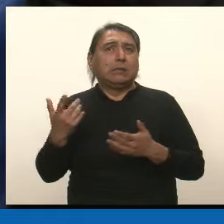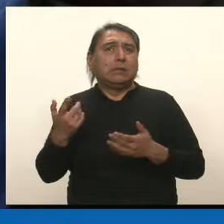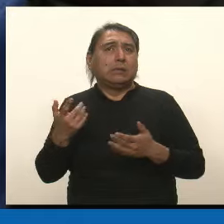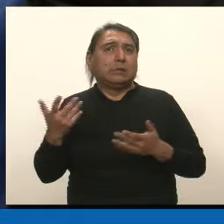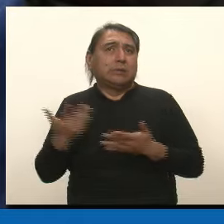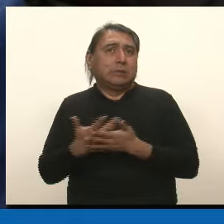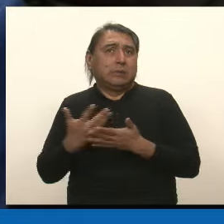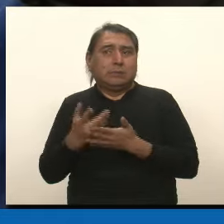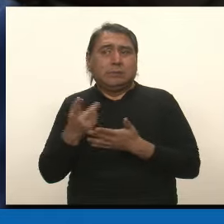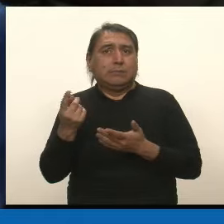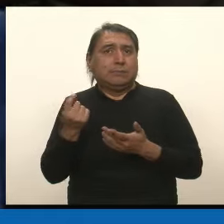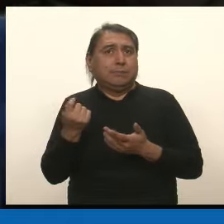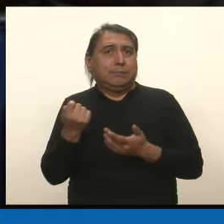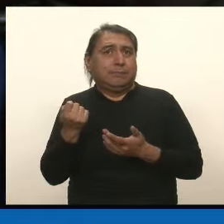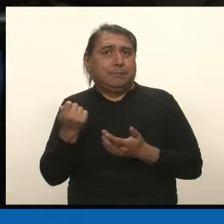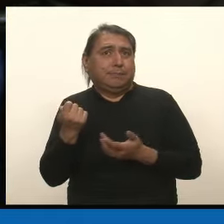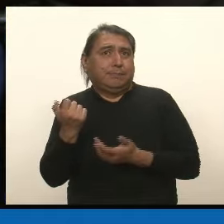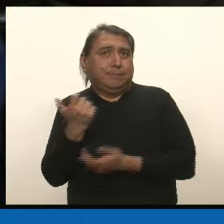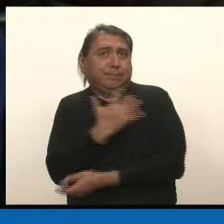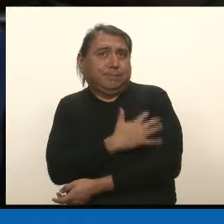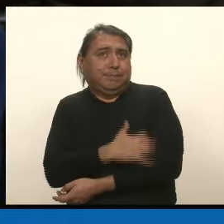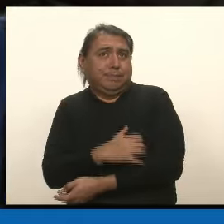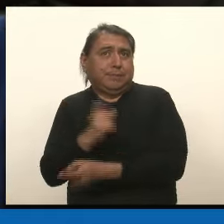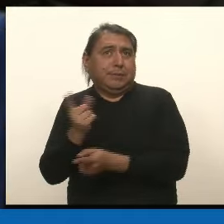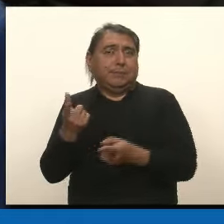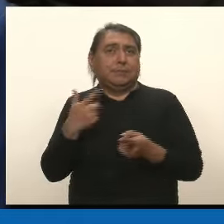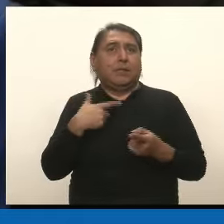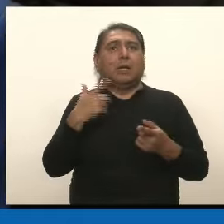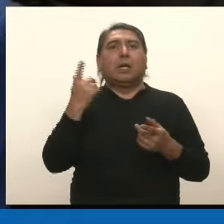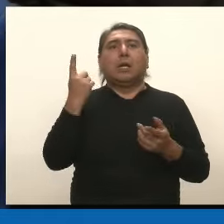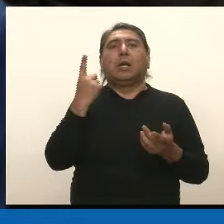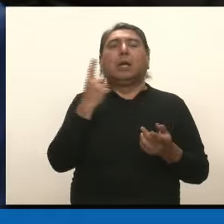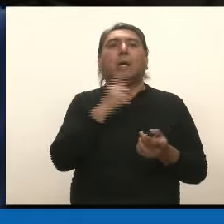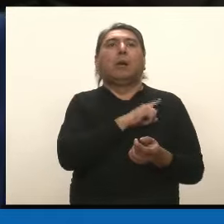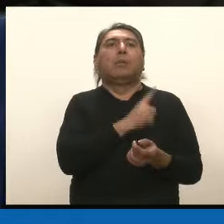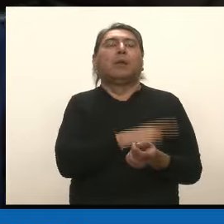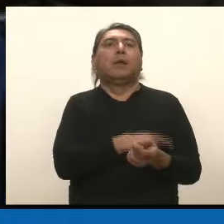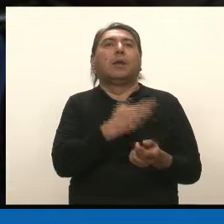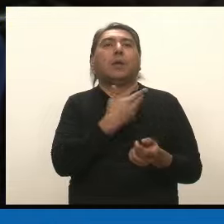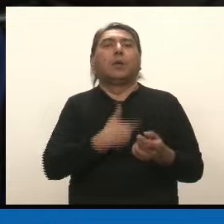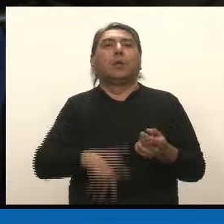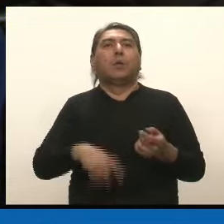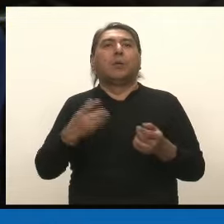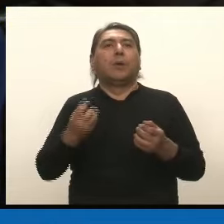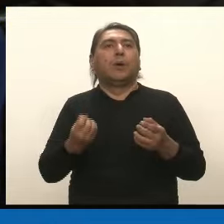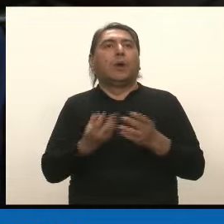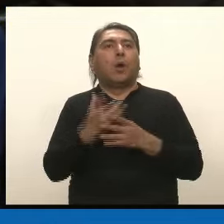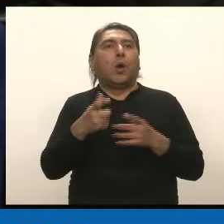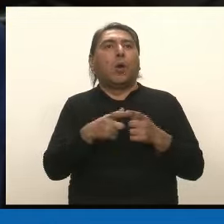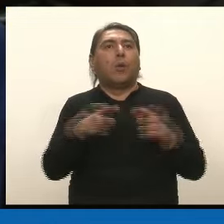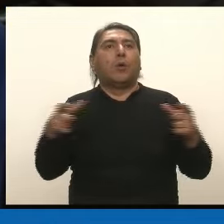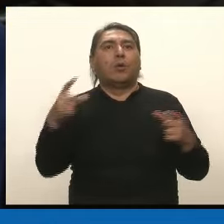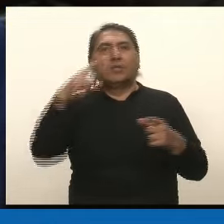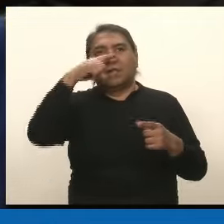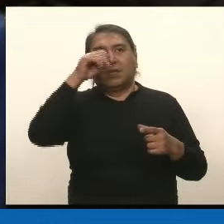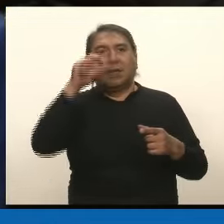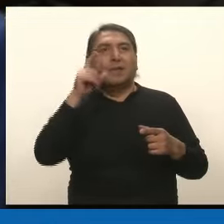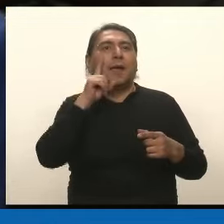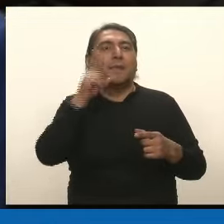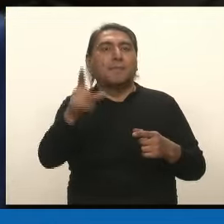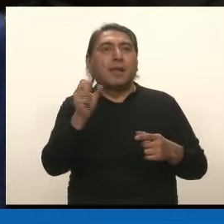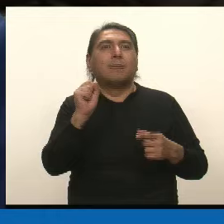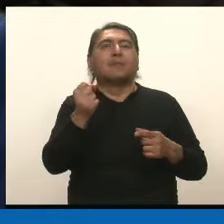además el poder ejecutivo estableció un Bono un Bono de 70,000 pesos nada más y nada menos que para que los jubilados